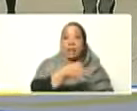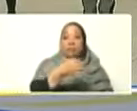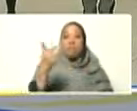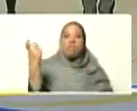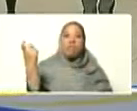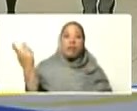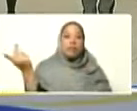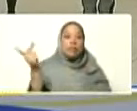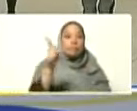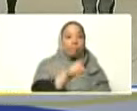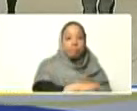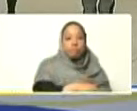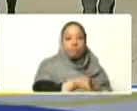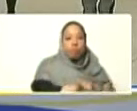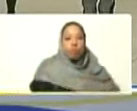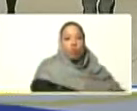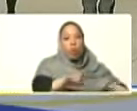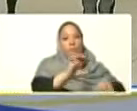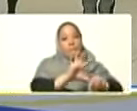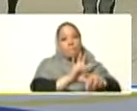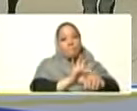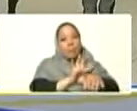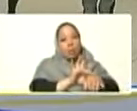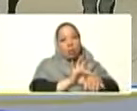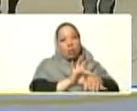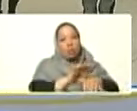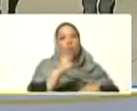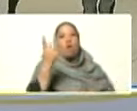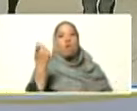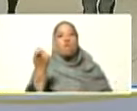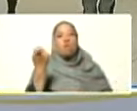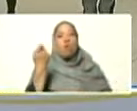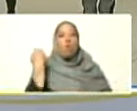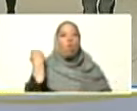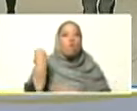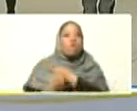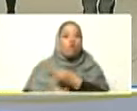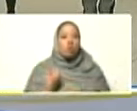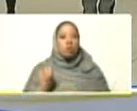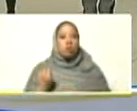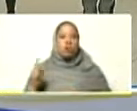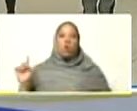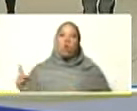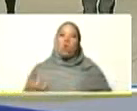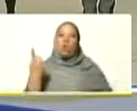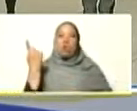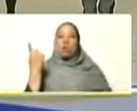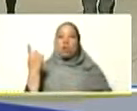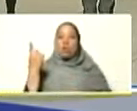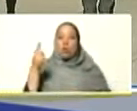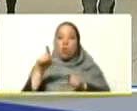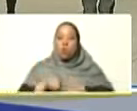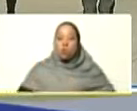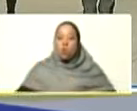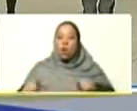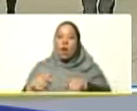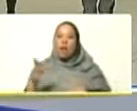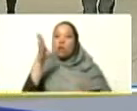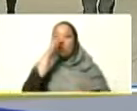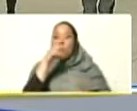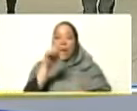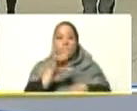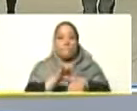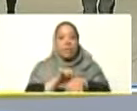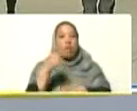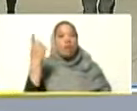el médico. ¿Ve? Buscar fórmula, pero no puede haber un solo ambulatorio sin médico,